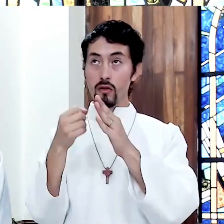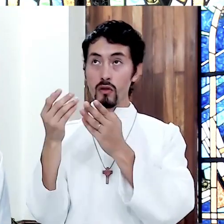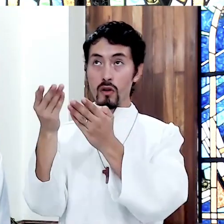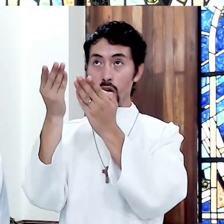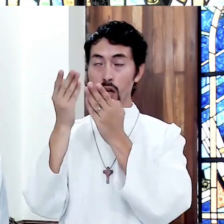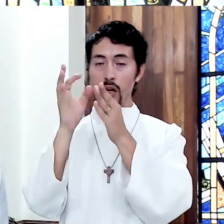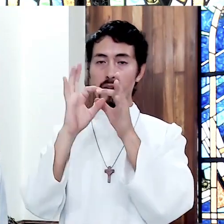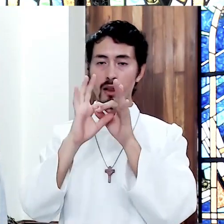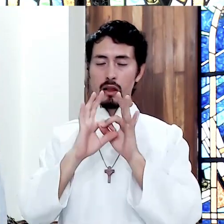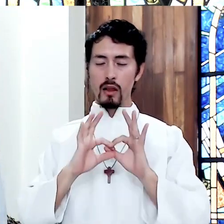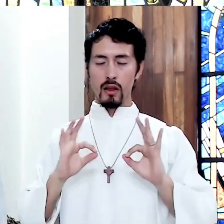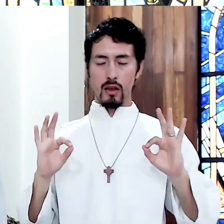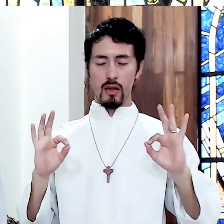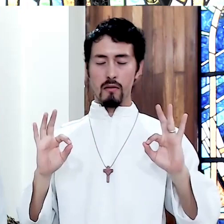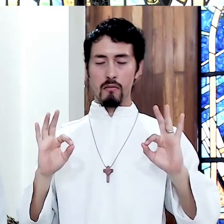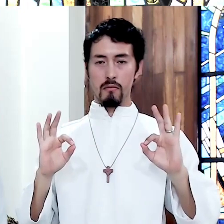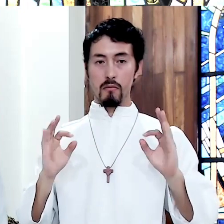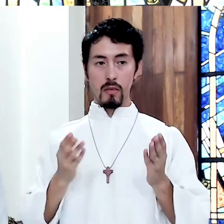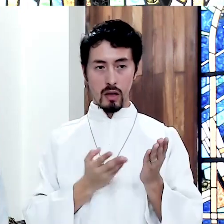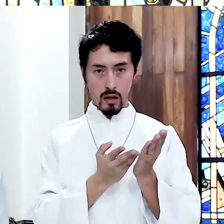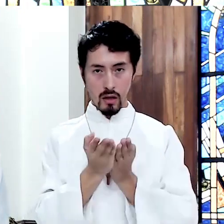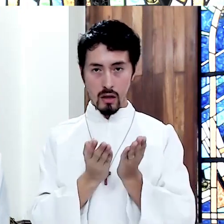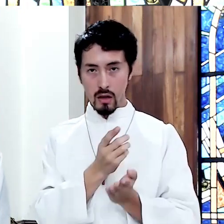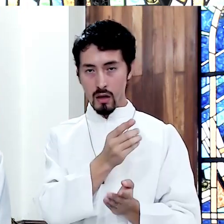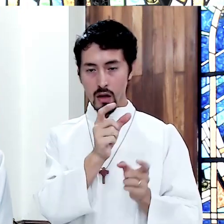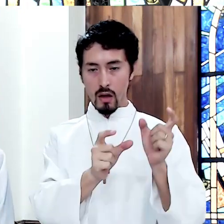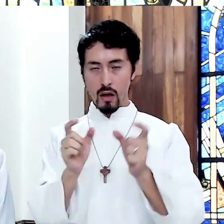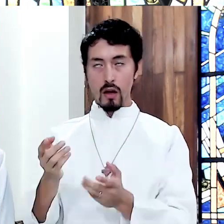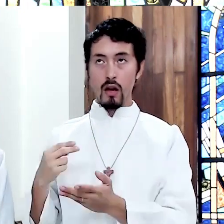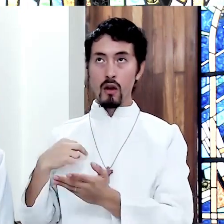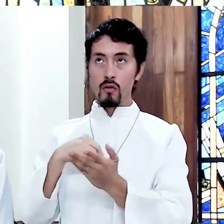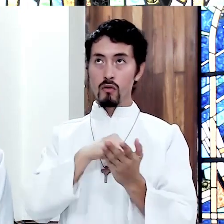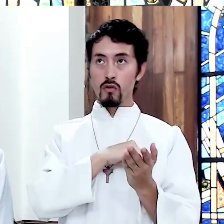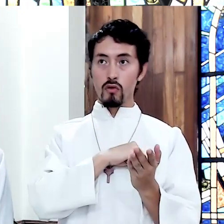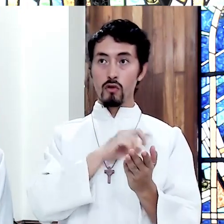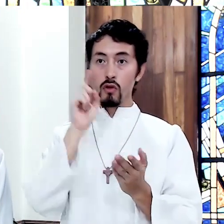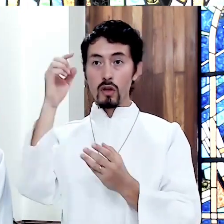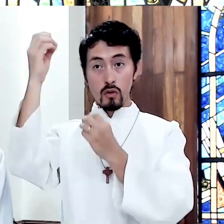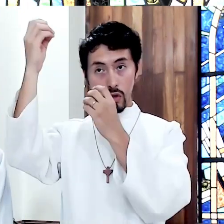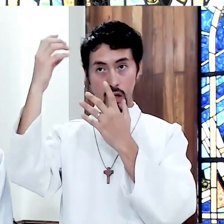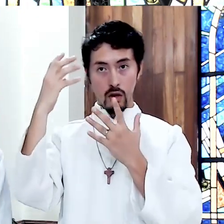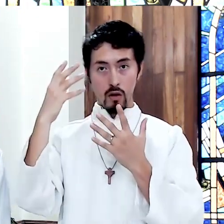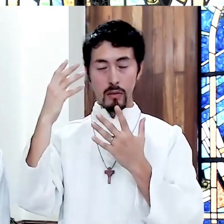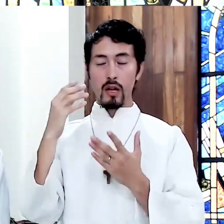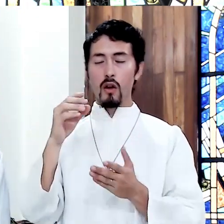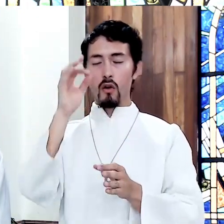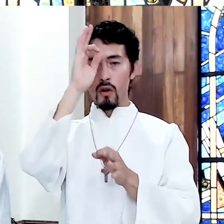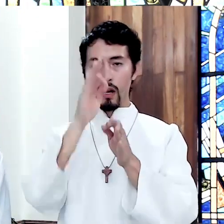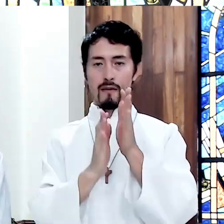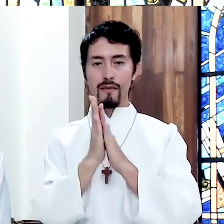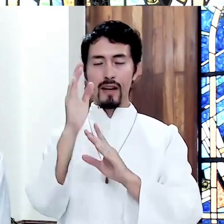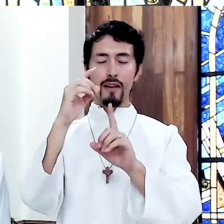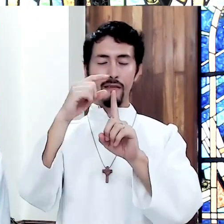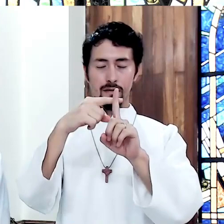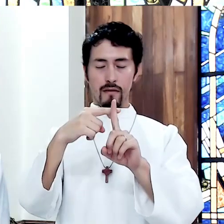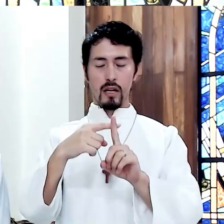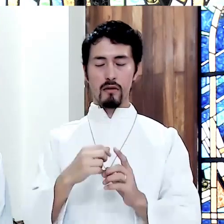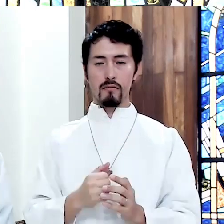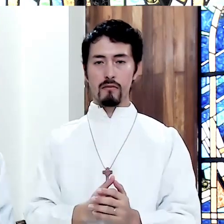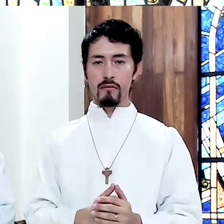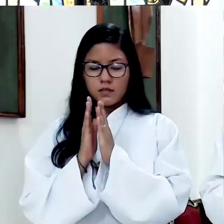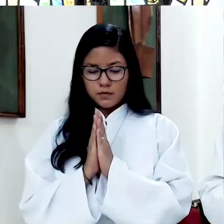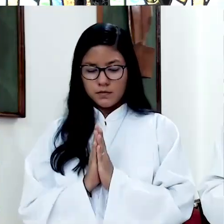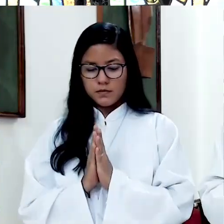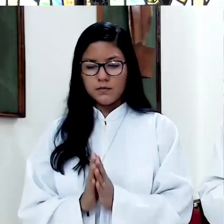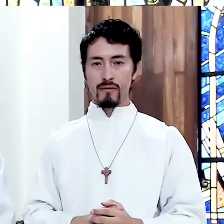has iluminado con las enseñanzas de la fe cristiana. Por Jesucristo nuestro Señor. Amén. El Señor